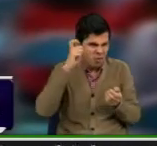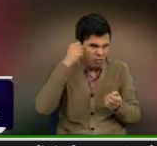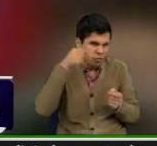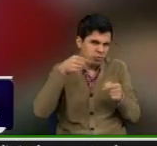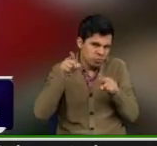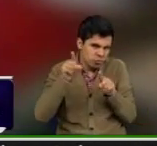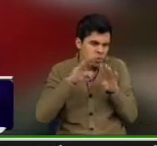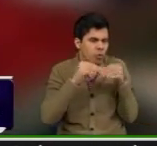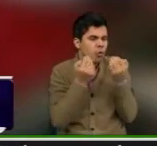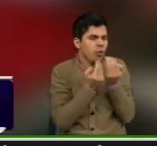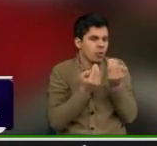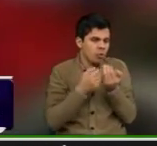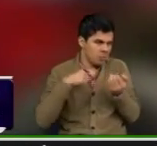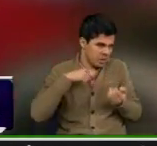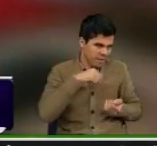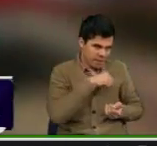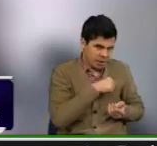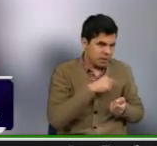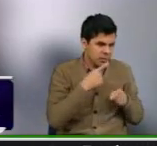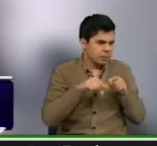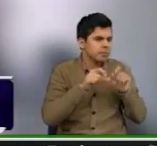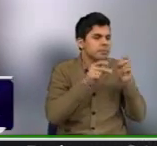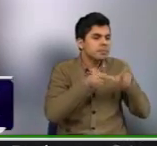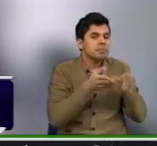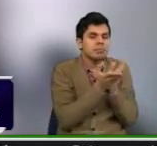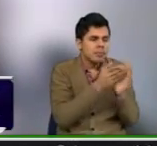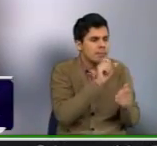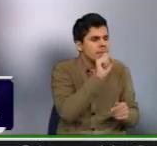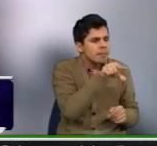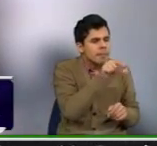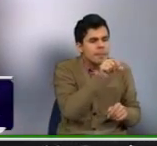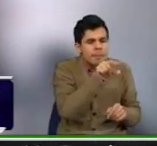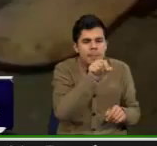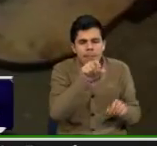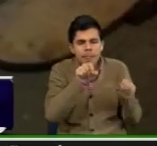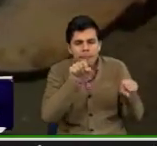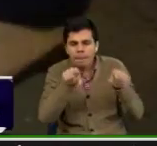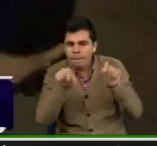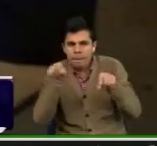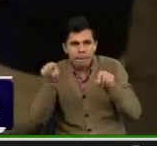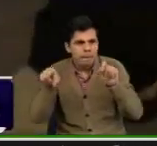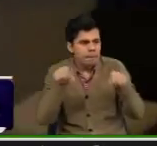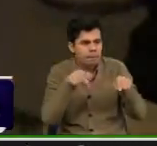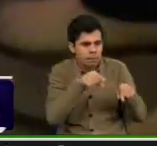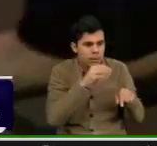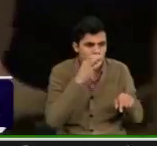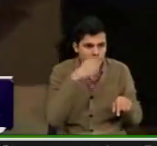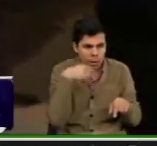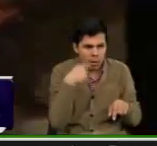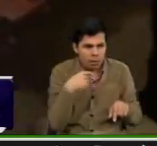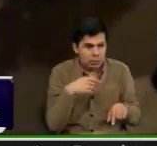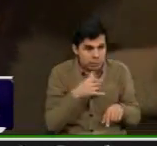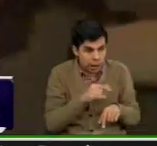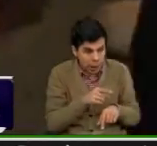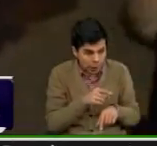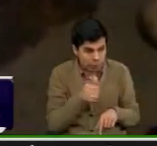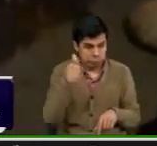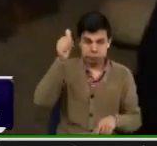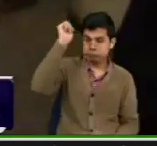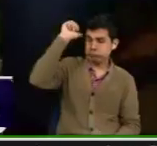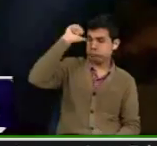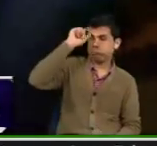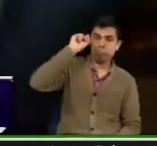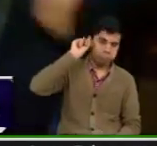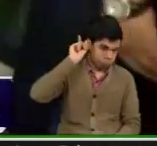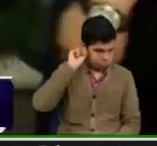municipio ha revelado datos como que desde los 11 años los menores de edad están iniciando a consumir alcohol,